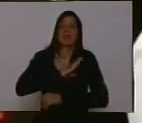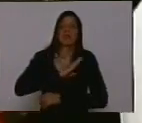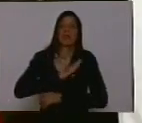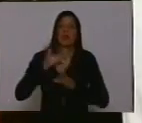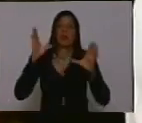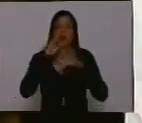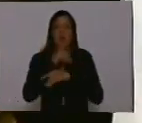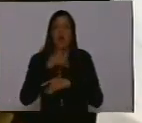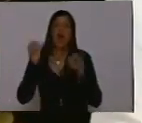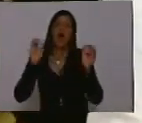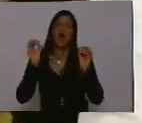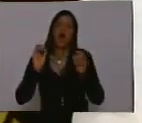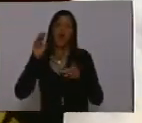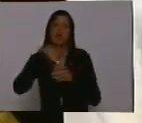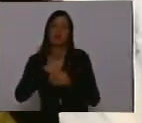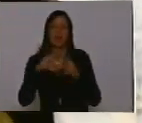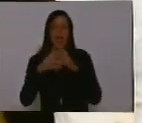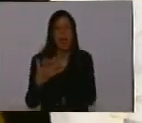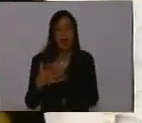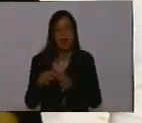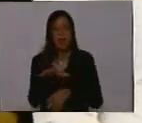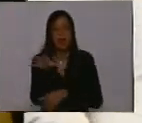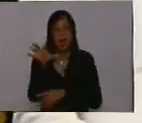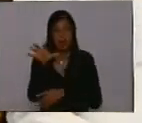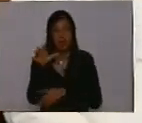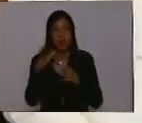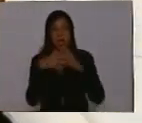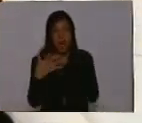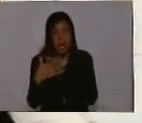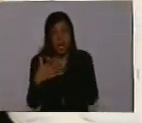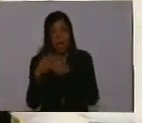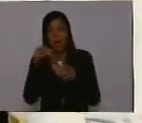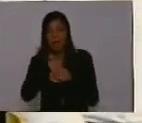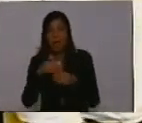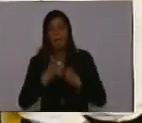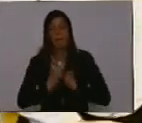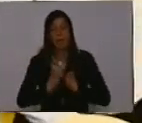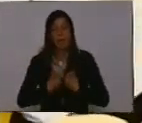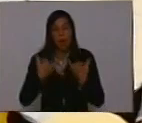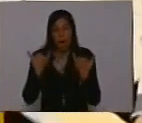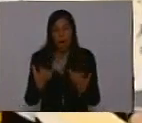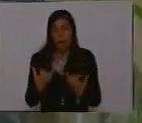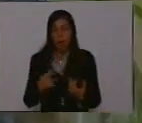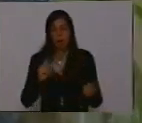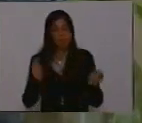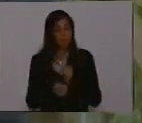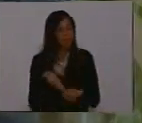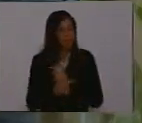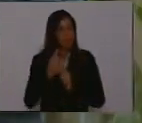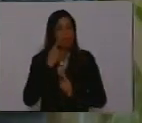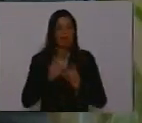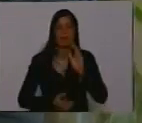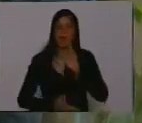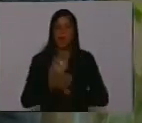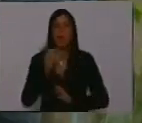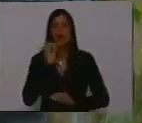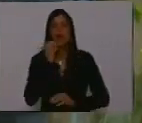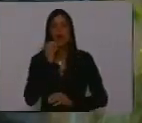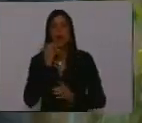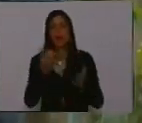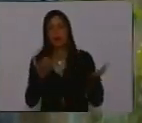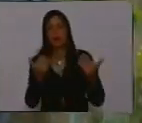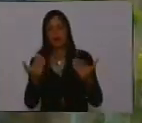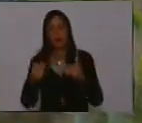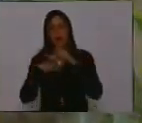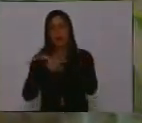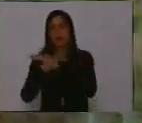que no tiene las condiciones. Ah, bueno, es la hora, juventud venezolana, en el marco de esta constituyente, salga y discuta, municipio